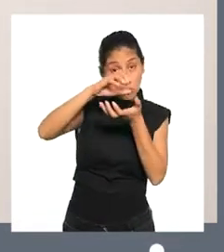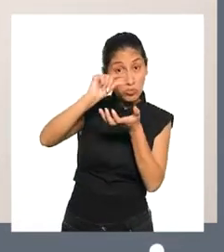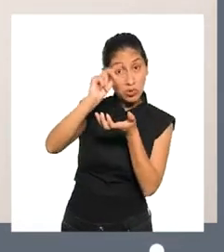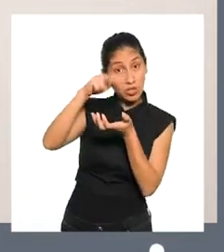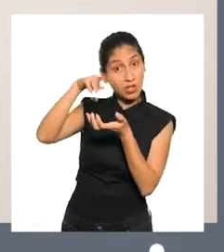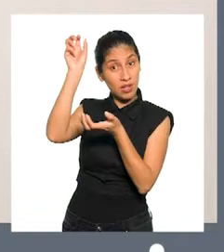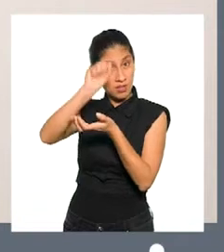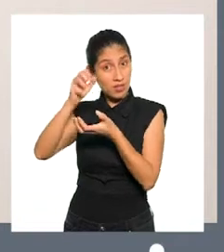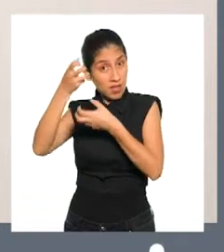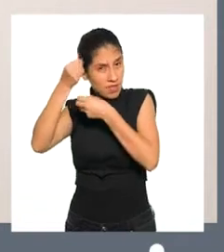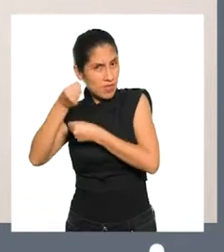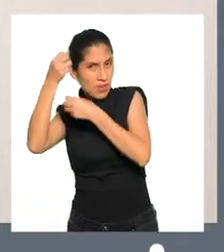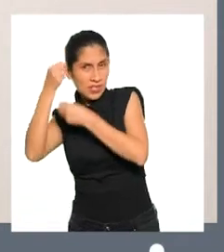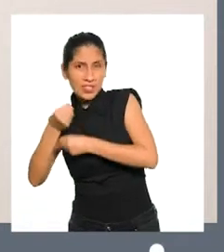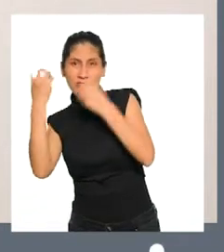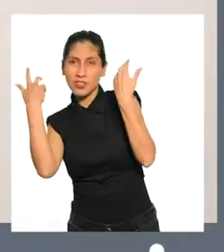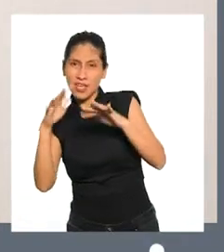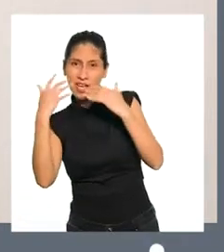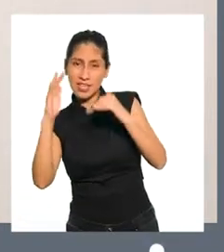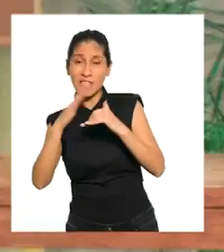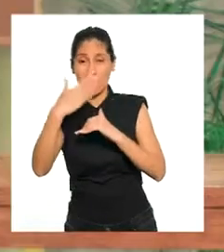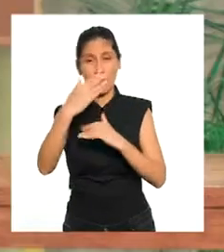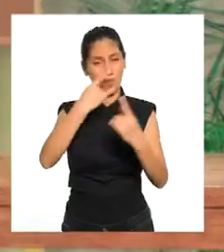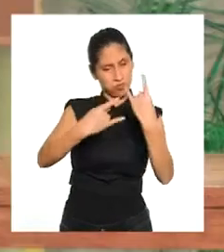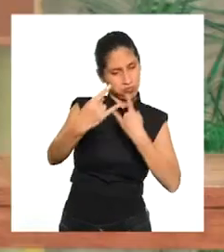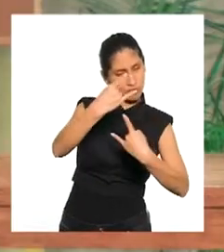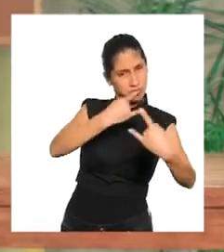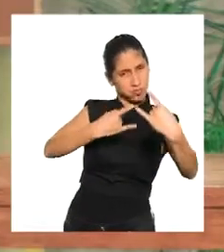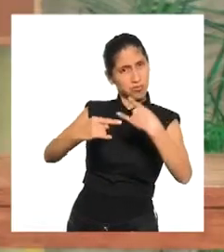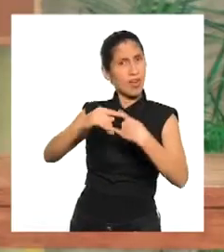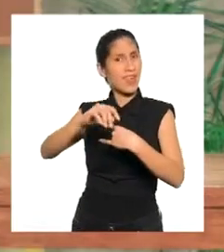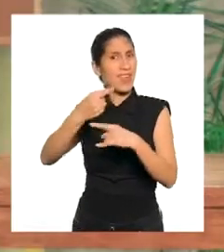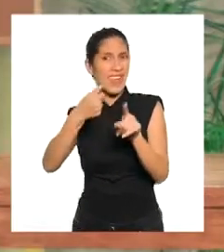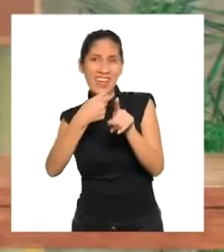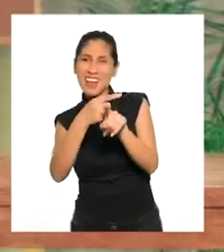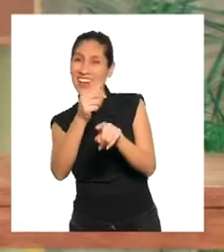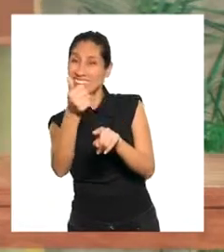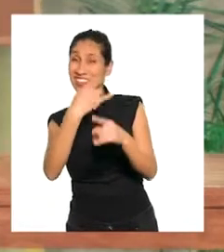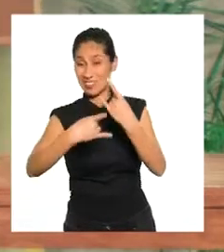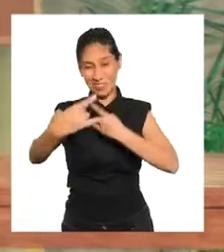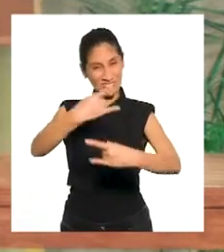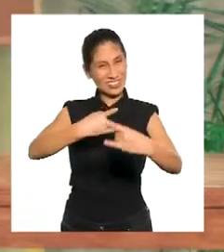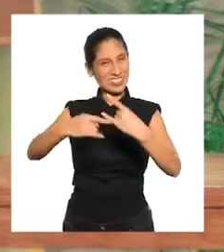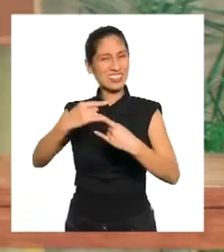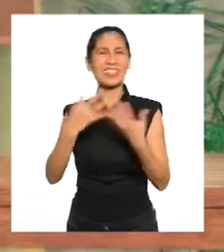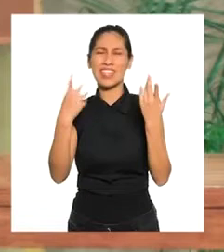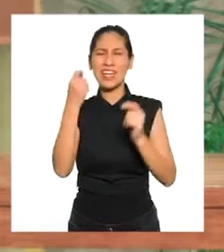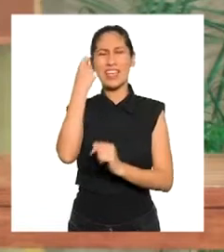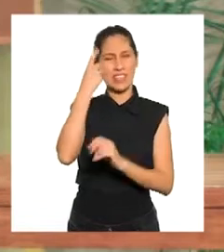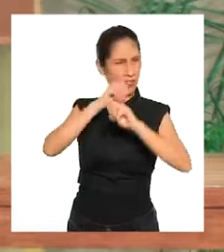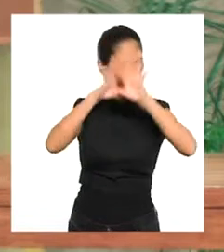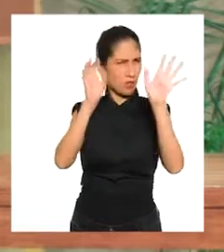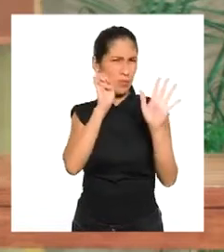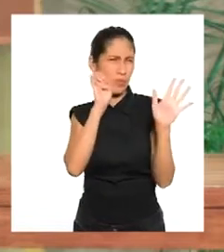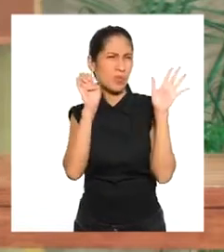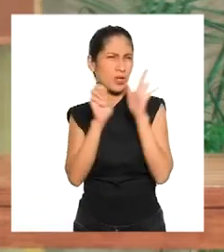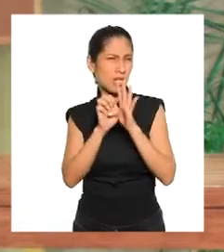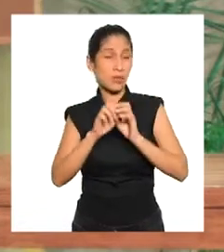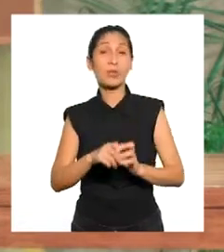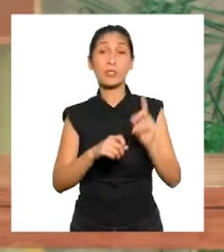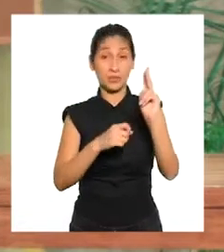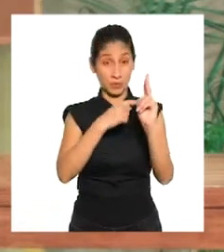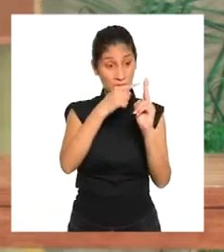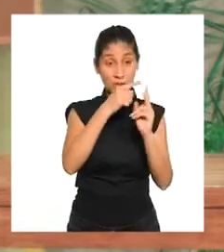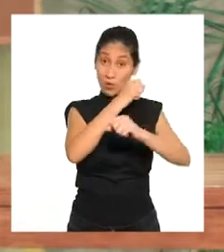son relativamente estables en las siguientes generaciones. Ah, me queda mucho más claro. Es decir, que por ejemplo, si uno de los